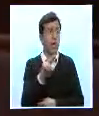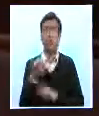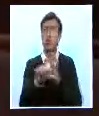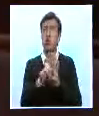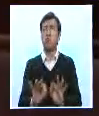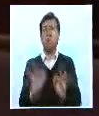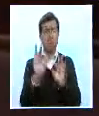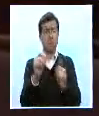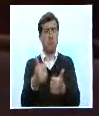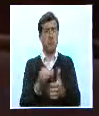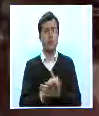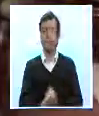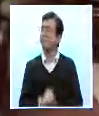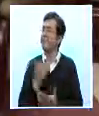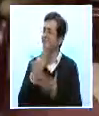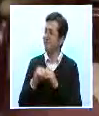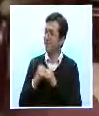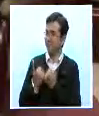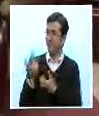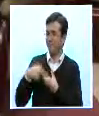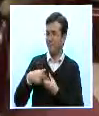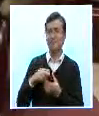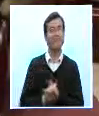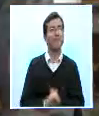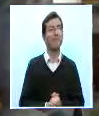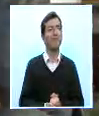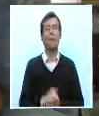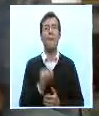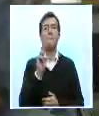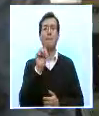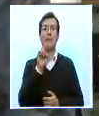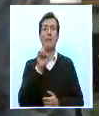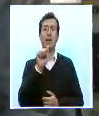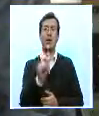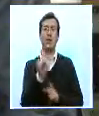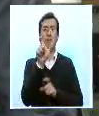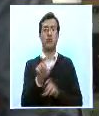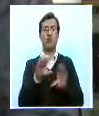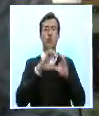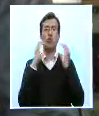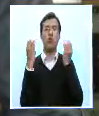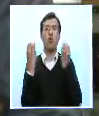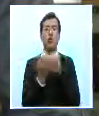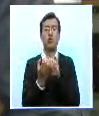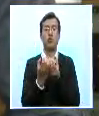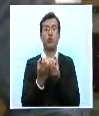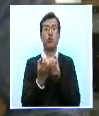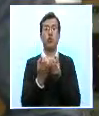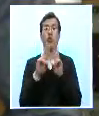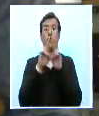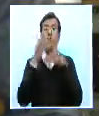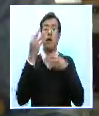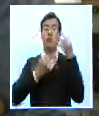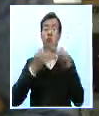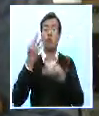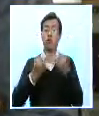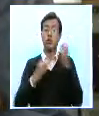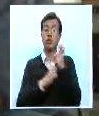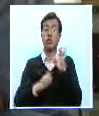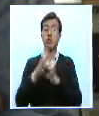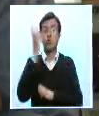nivel de justicia penal asambleísta gracias por el tiempo gracias a mariángel muñoz quien es integrante de la comisión legislativa especializada de justicia y estructura